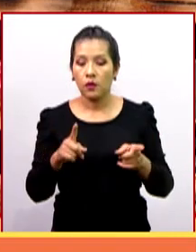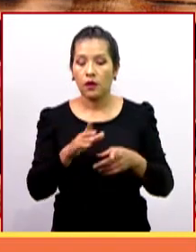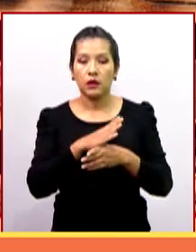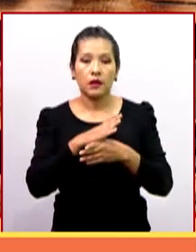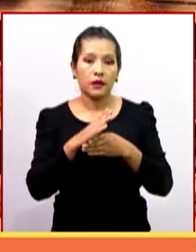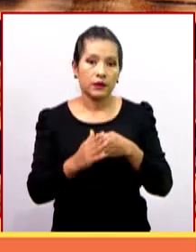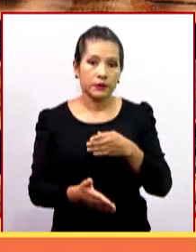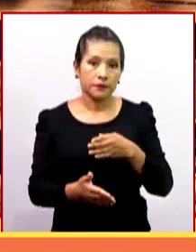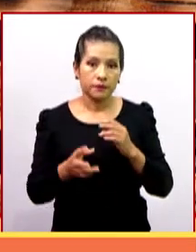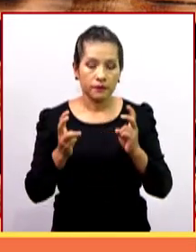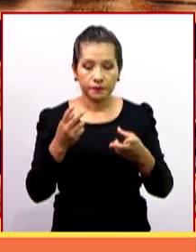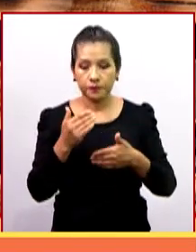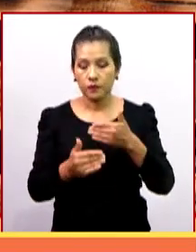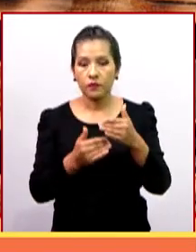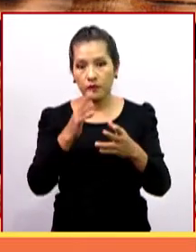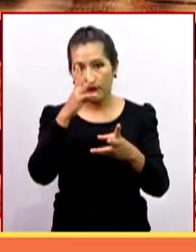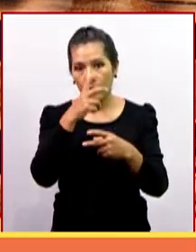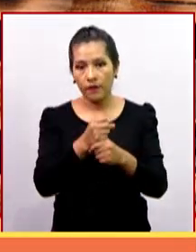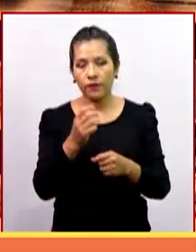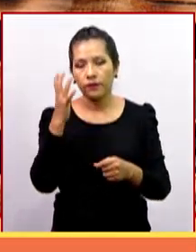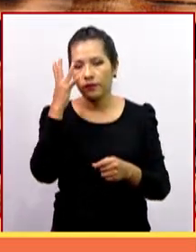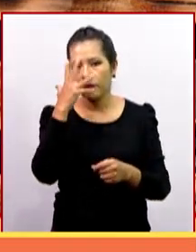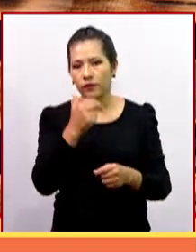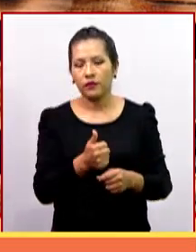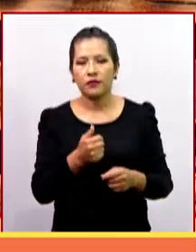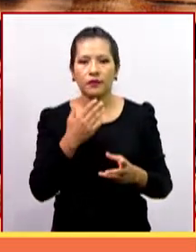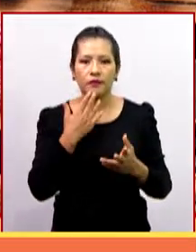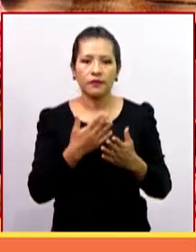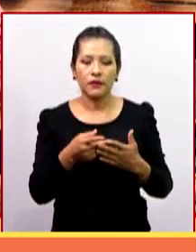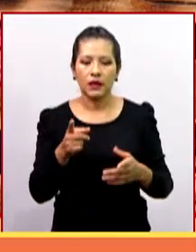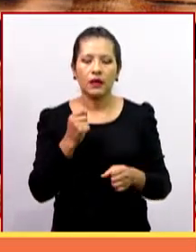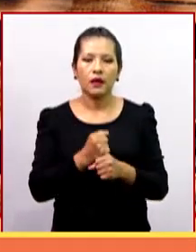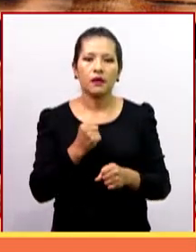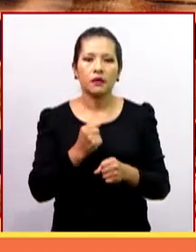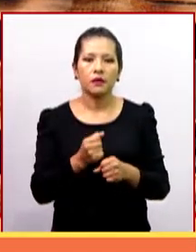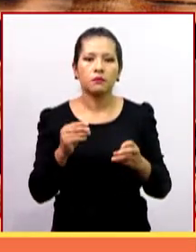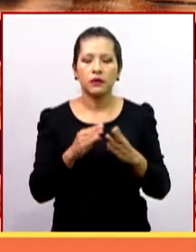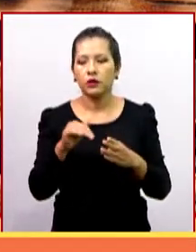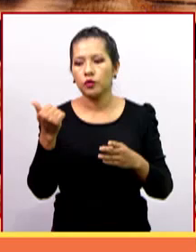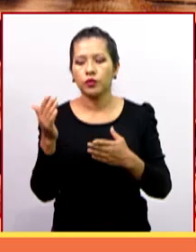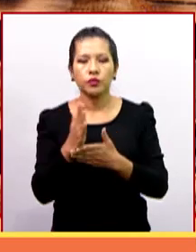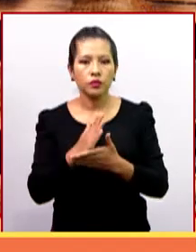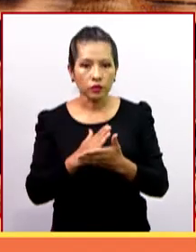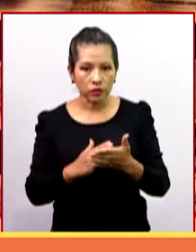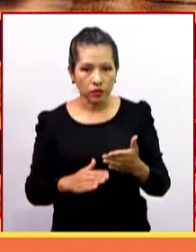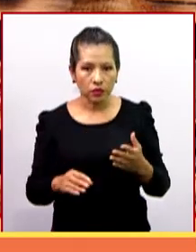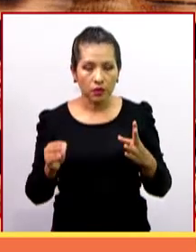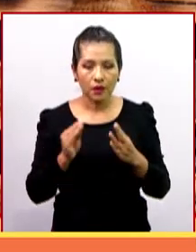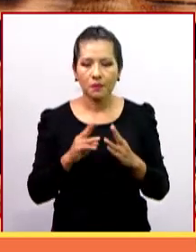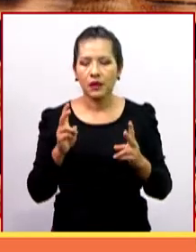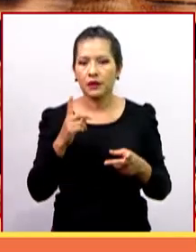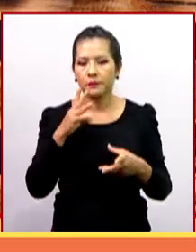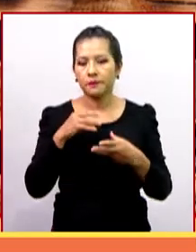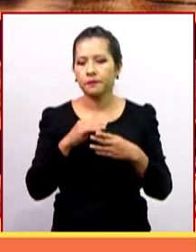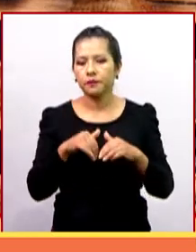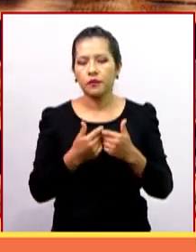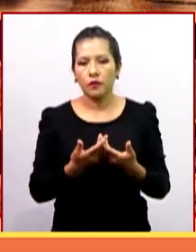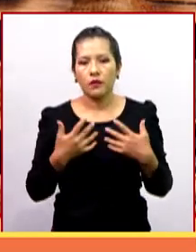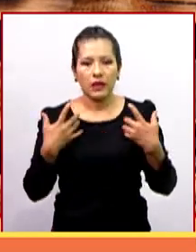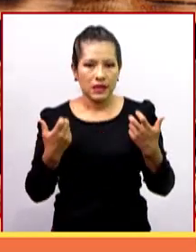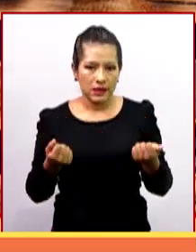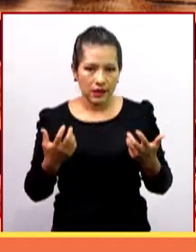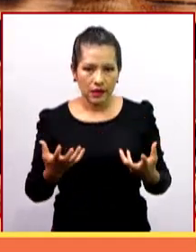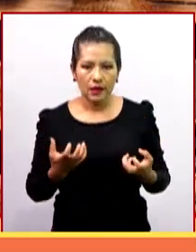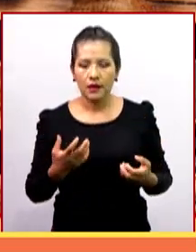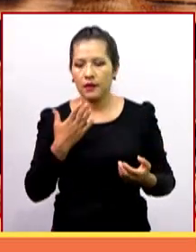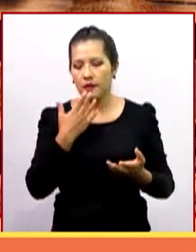creativo con la ira, nos queda como la necesidad de trabajar el otro lado, ¿no? El lado más sanador, el lado más suave, el